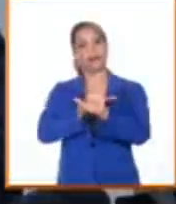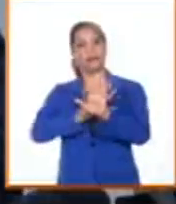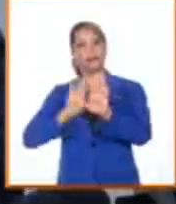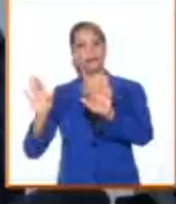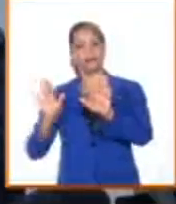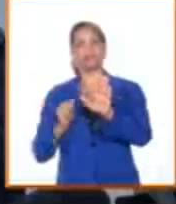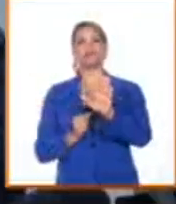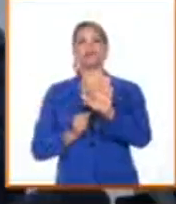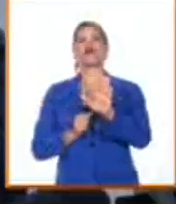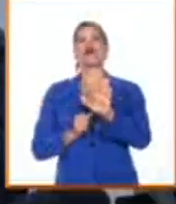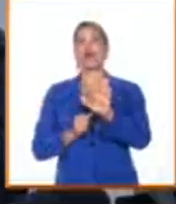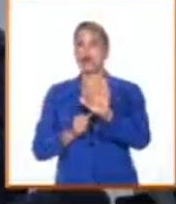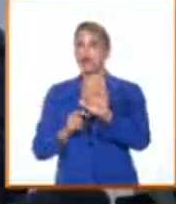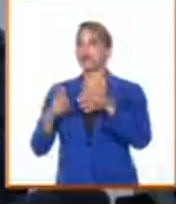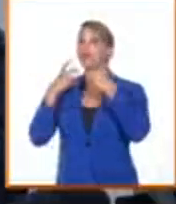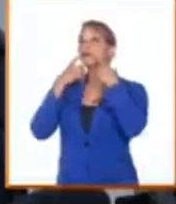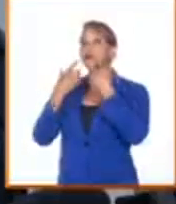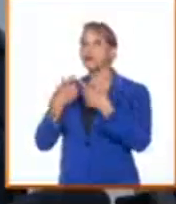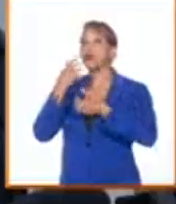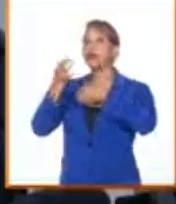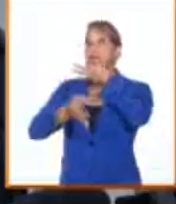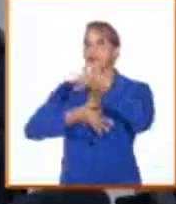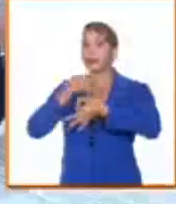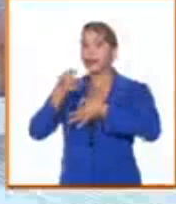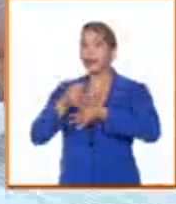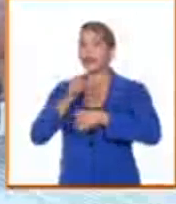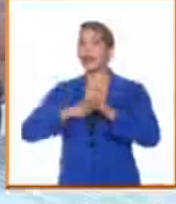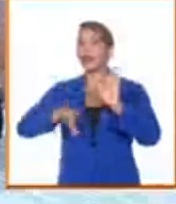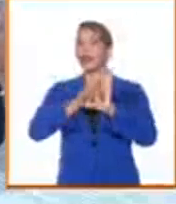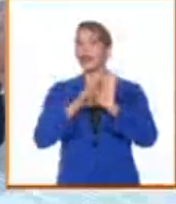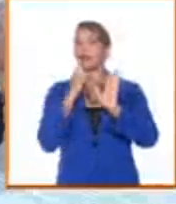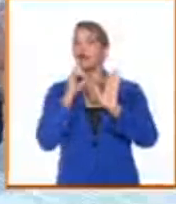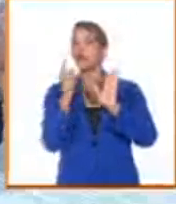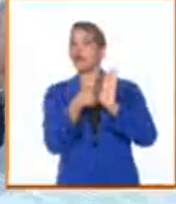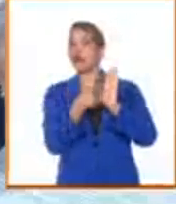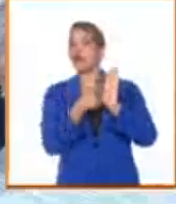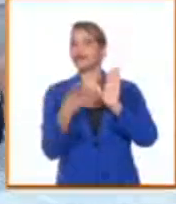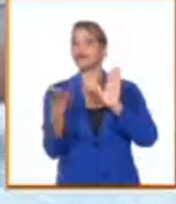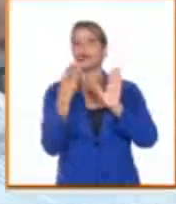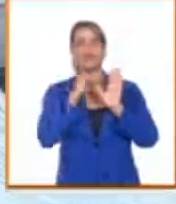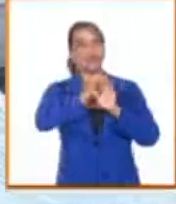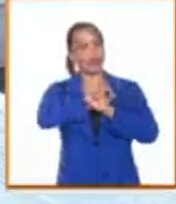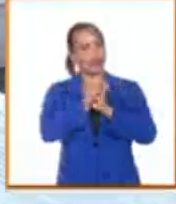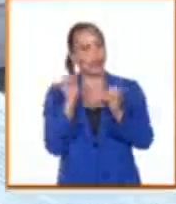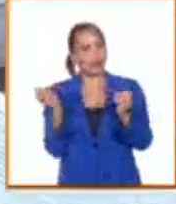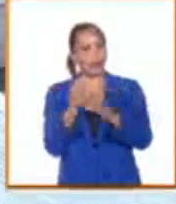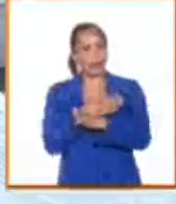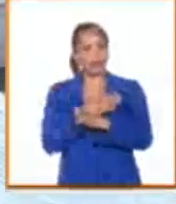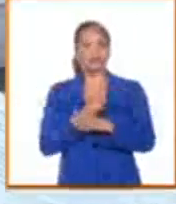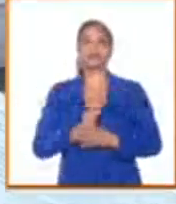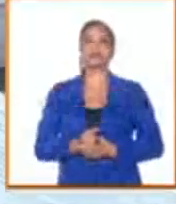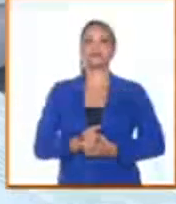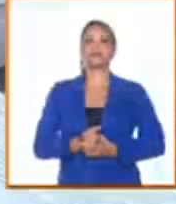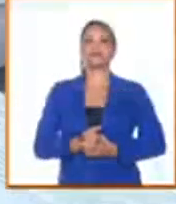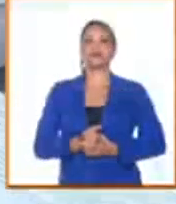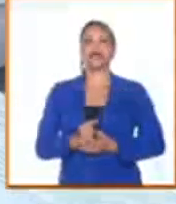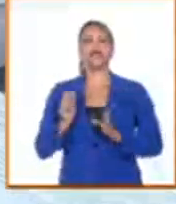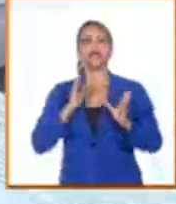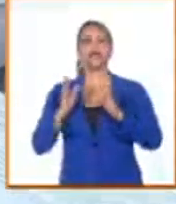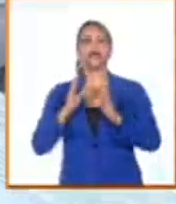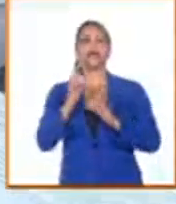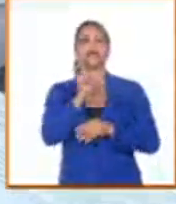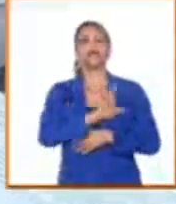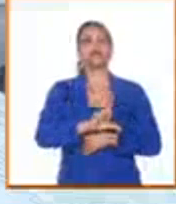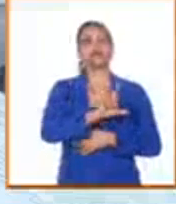importante señalarlo, porque la ley lo pone claro. Pero ahora, el ámbito organizacional y el ámbito comunitario, ¿qué es lo